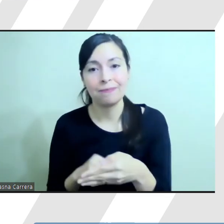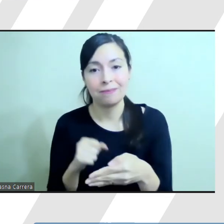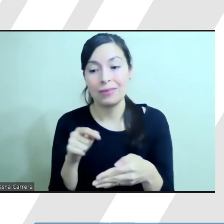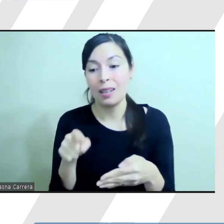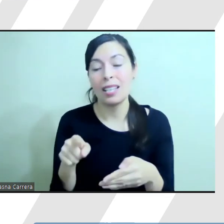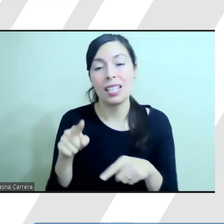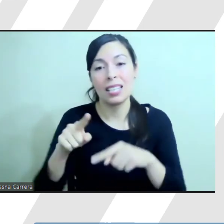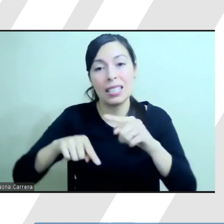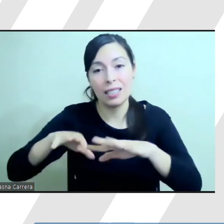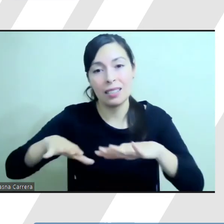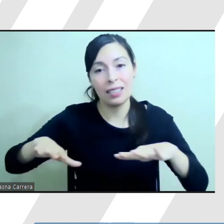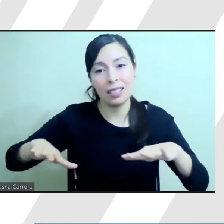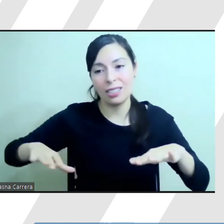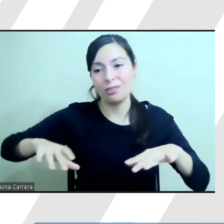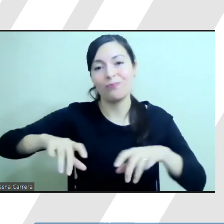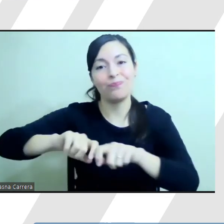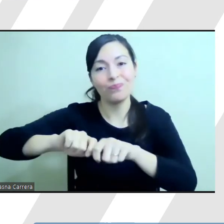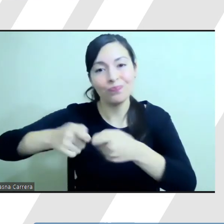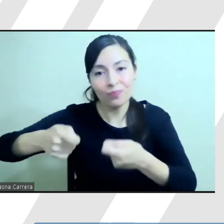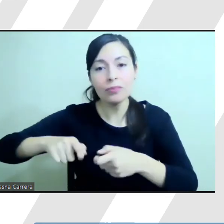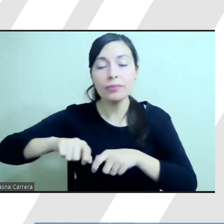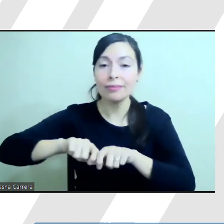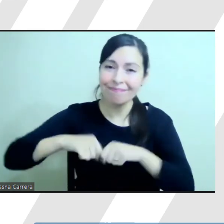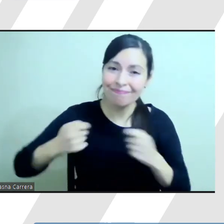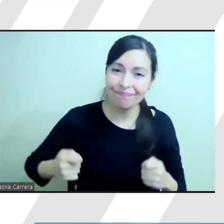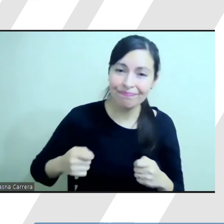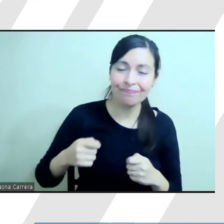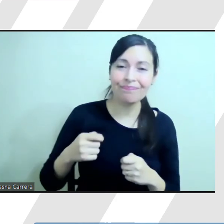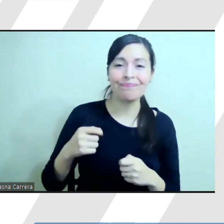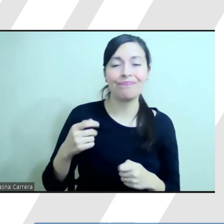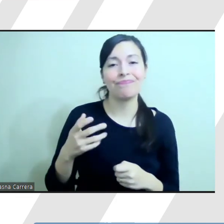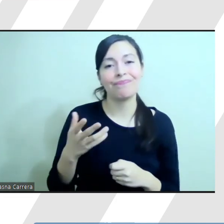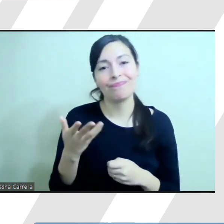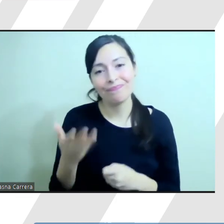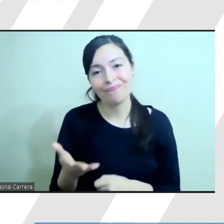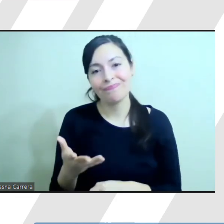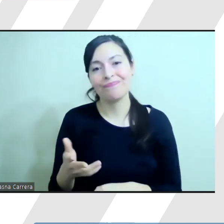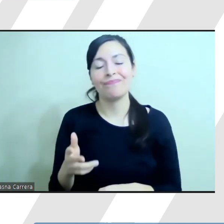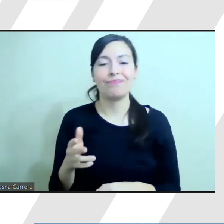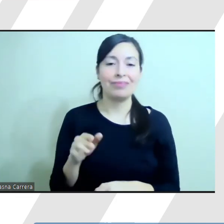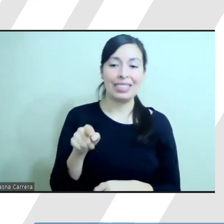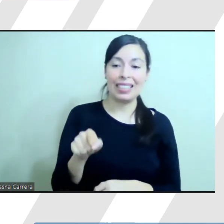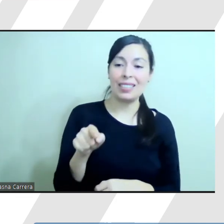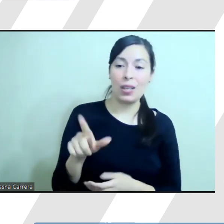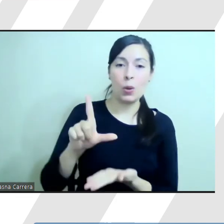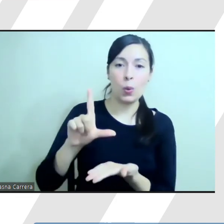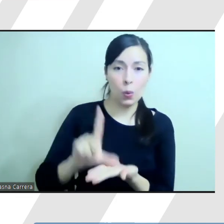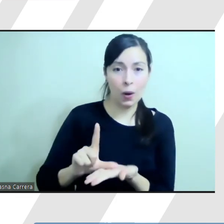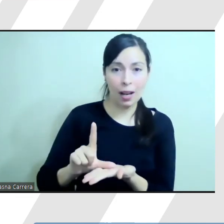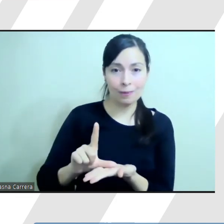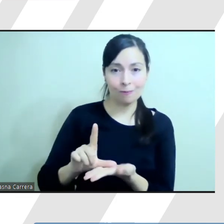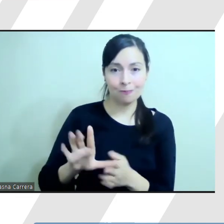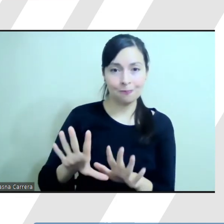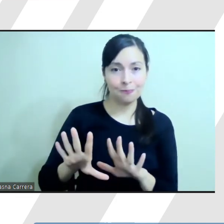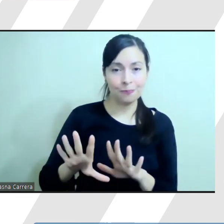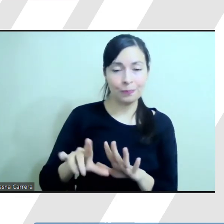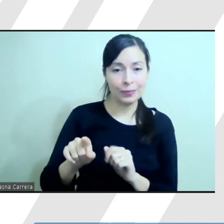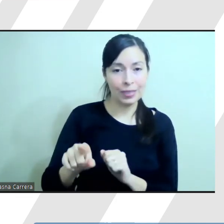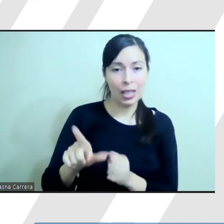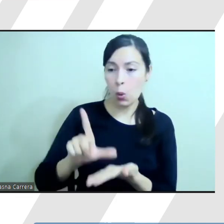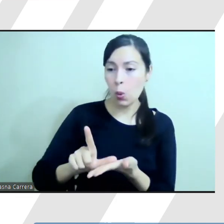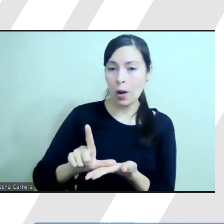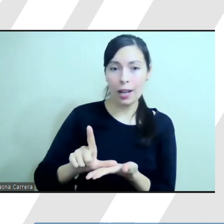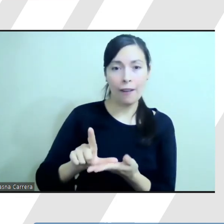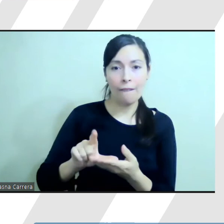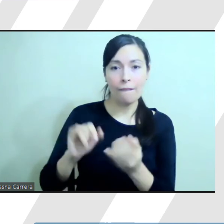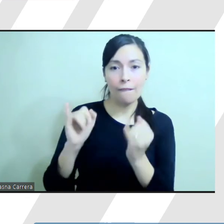que finalmente pueden destruir el lugar, ya que Monturaqui mismo es el lugar, es la forma del lugar, es